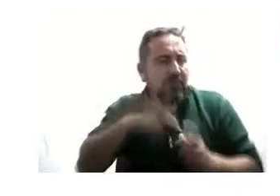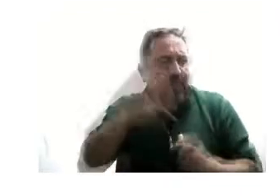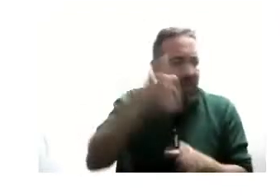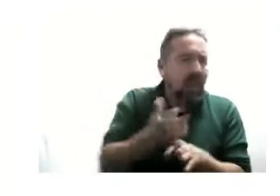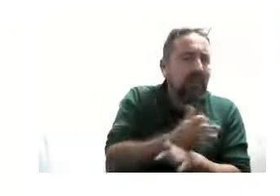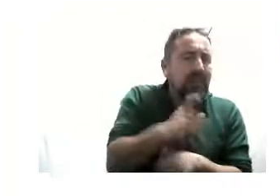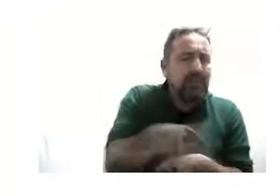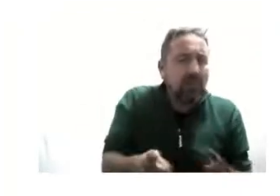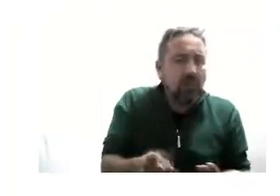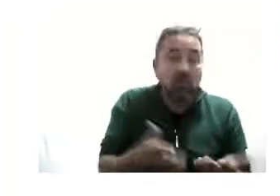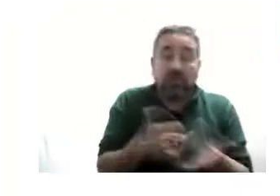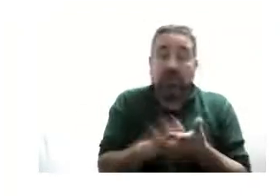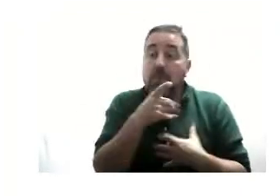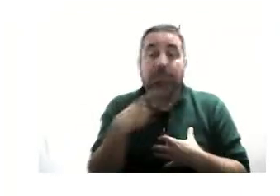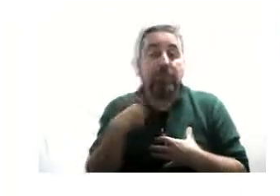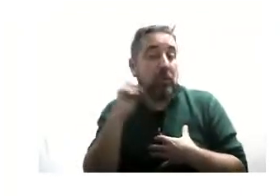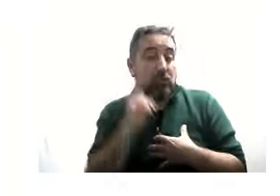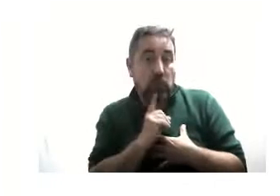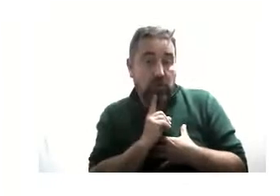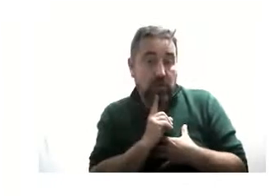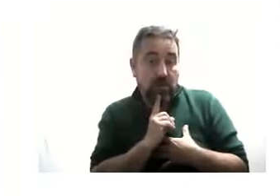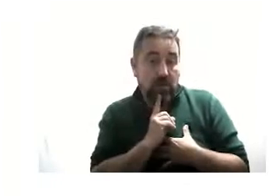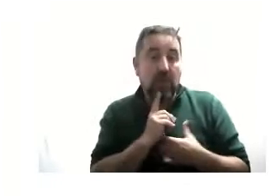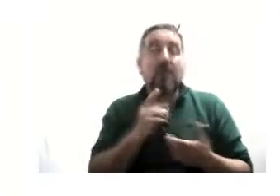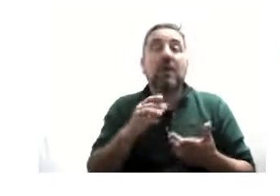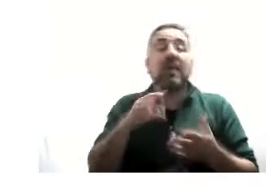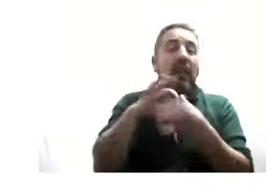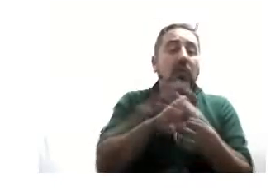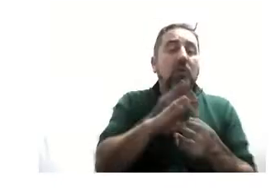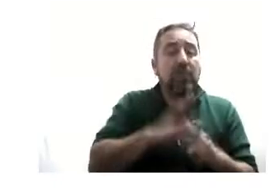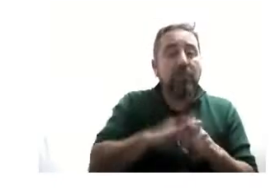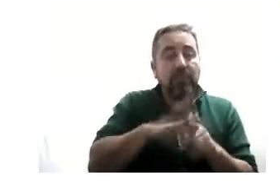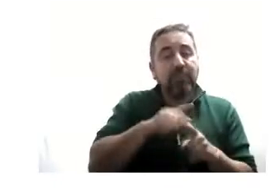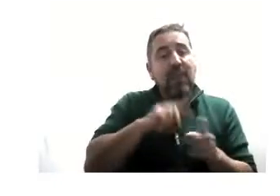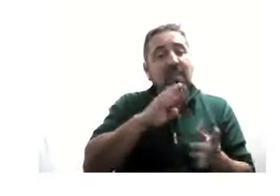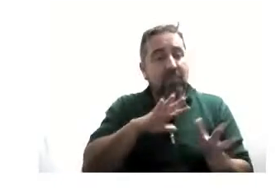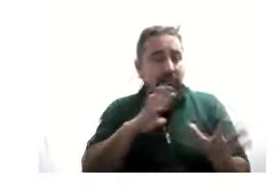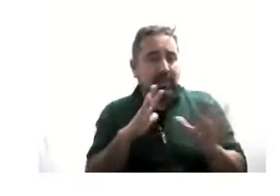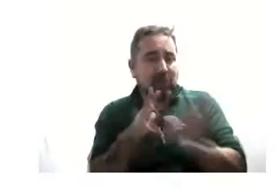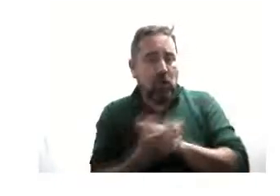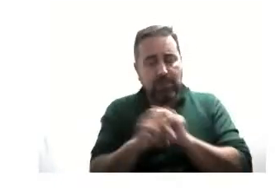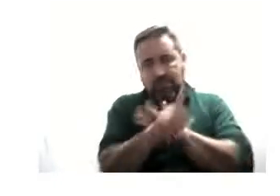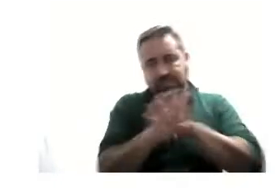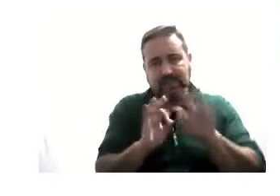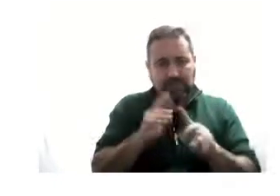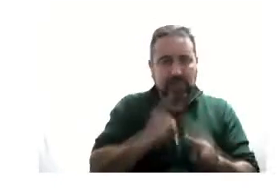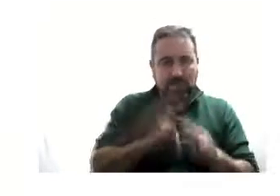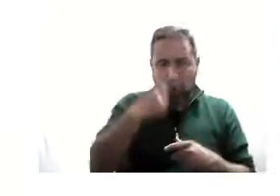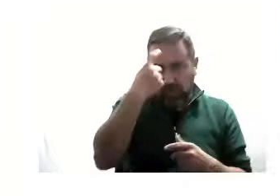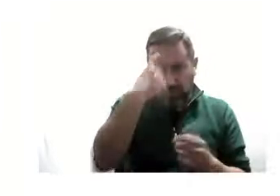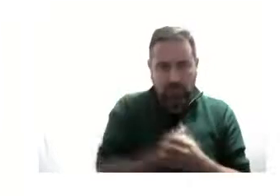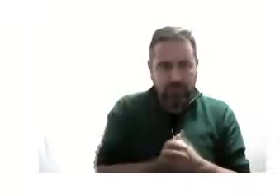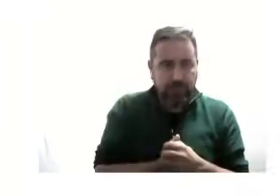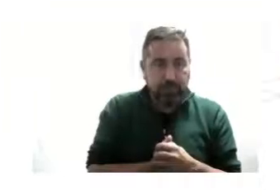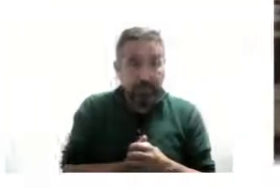entre la sordera y el deterioro cognitivo. Y sin más, Luis, pues tuya es la palabra